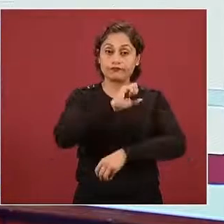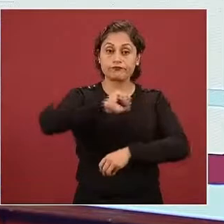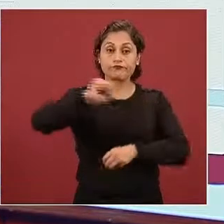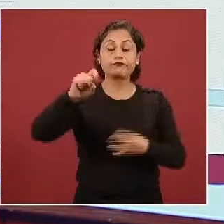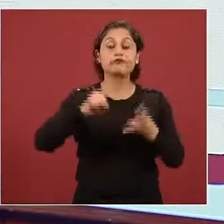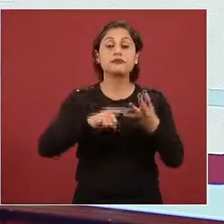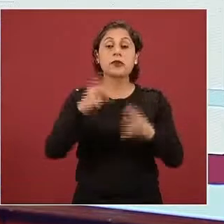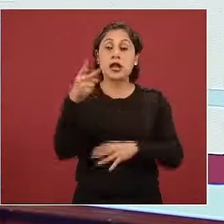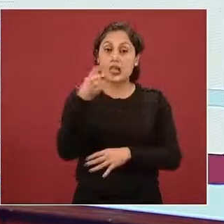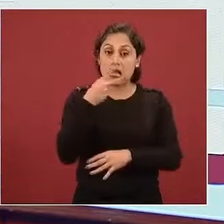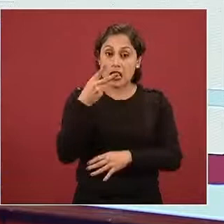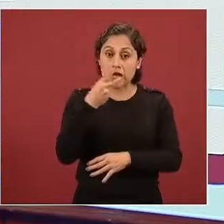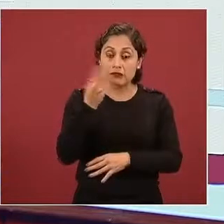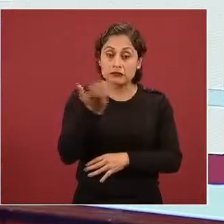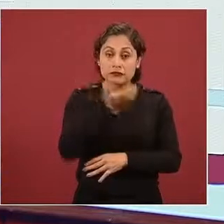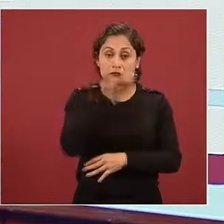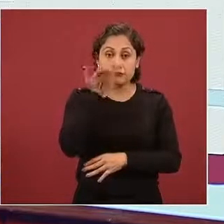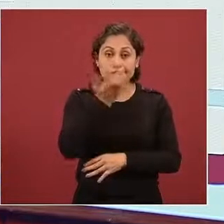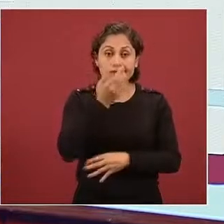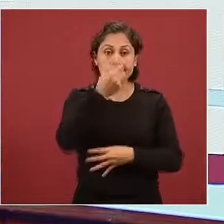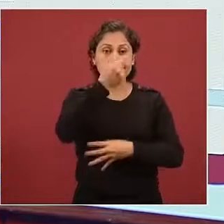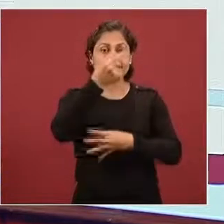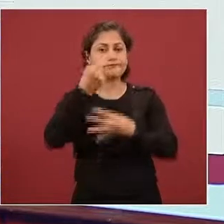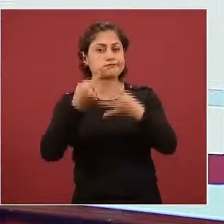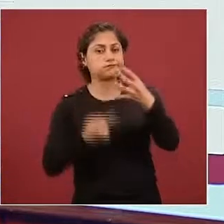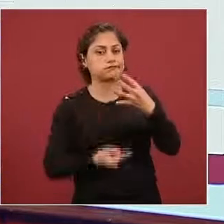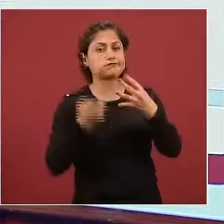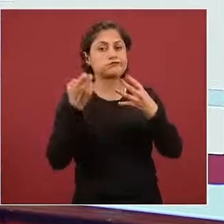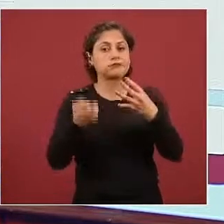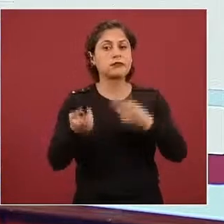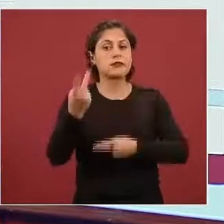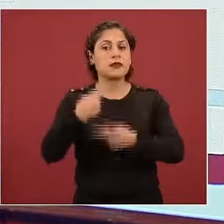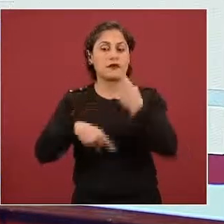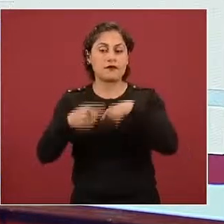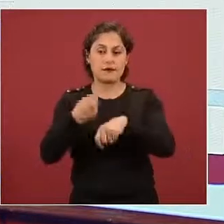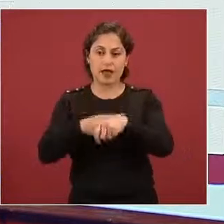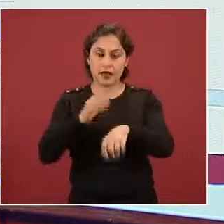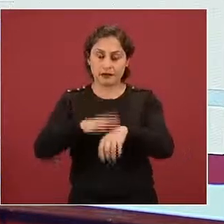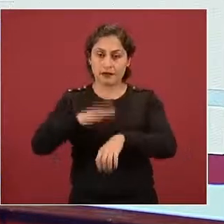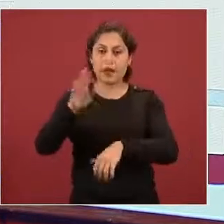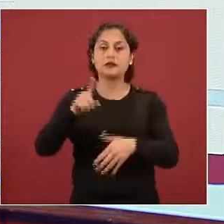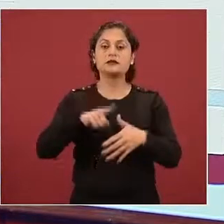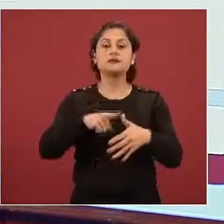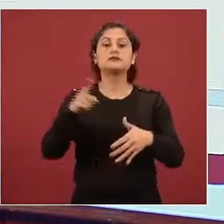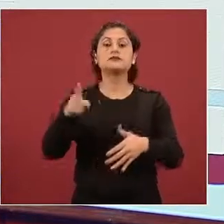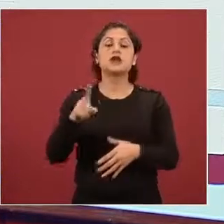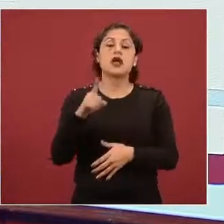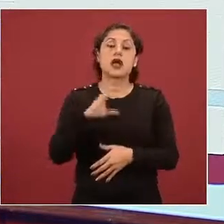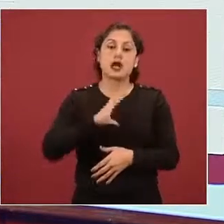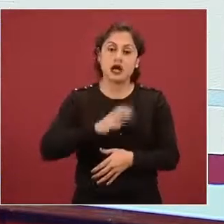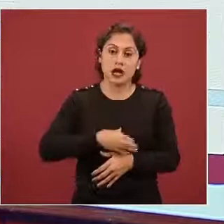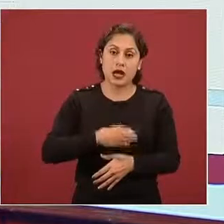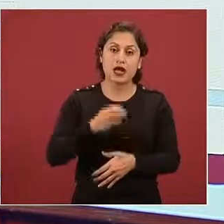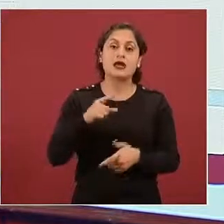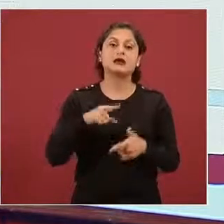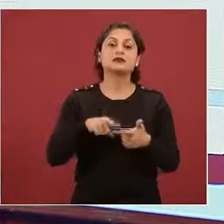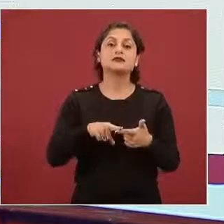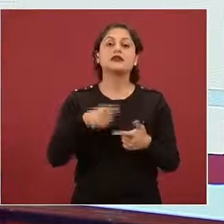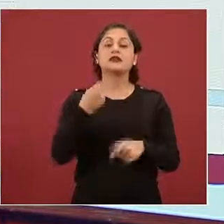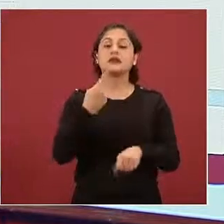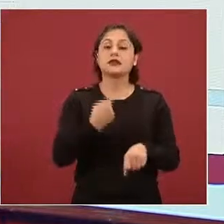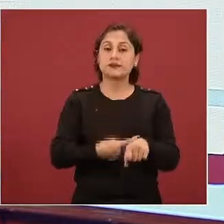es una enfermedad y es causante de innumerables otros males, inmunosupresión por cáncer, medicamentos